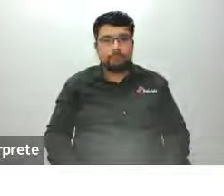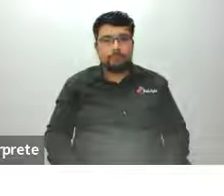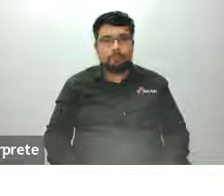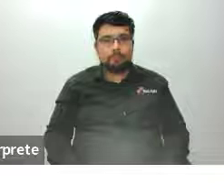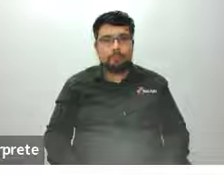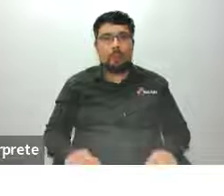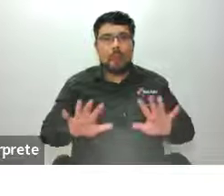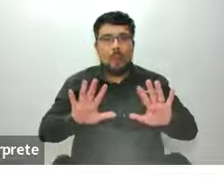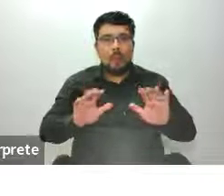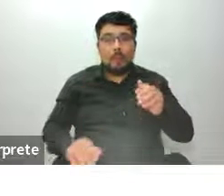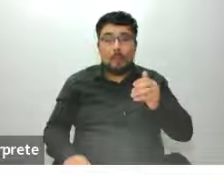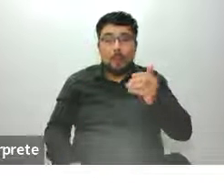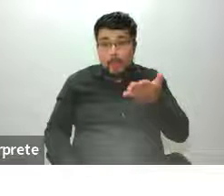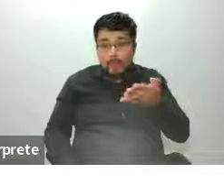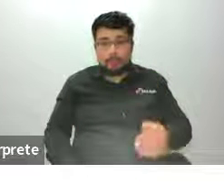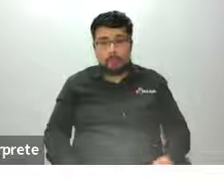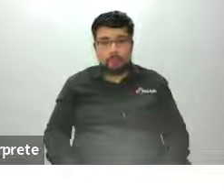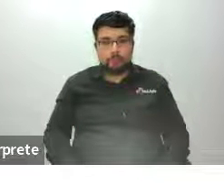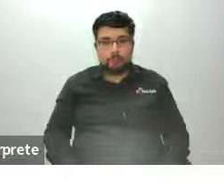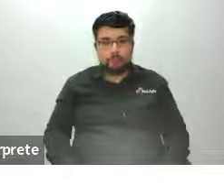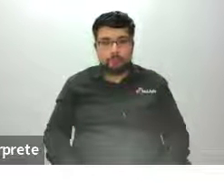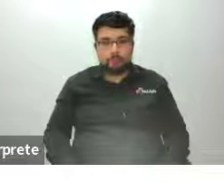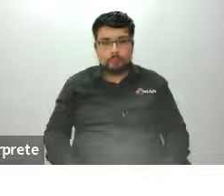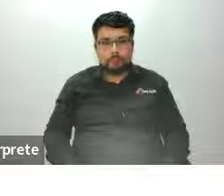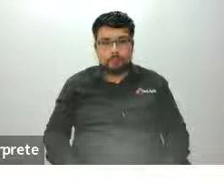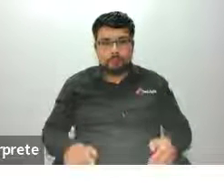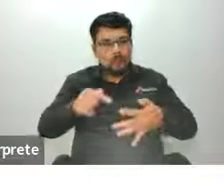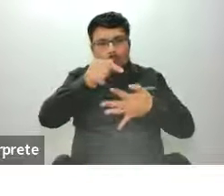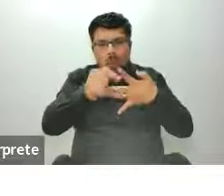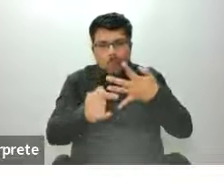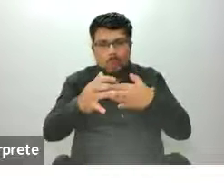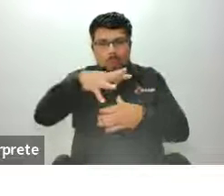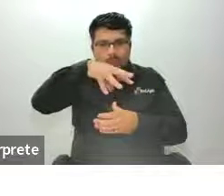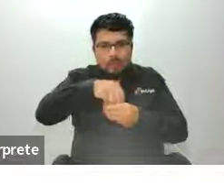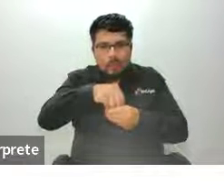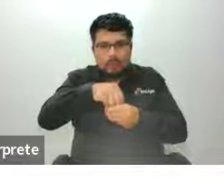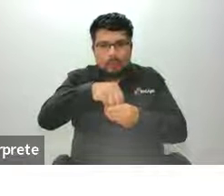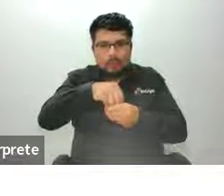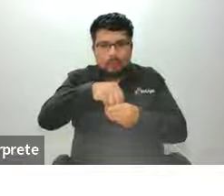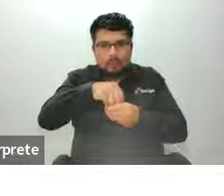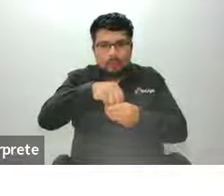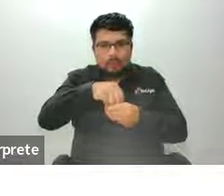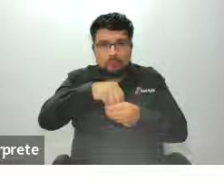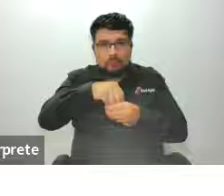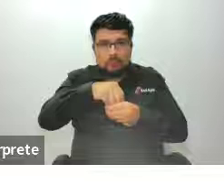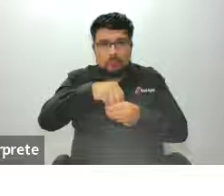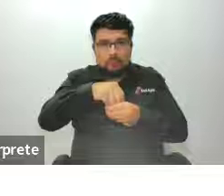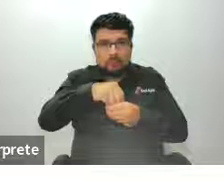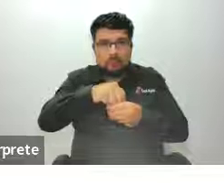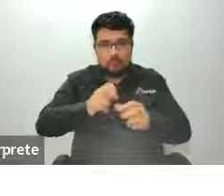Ahora, este conjunto de recursos van a construir una